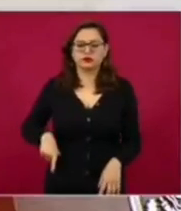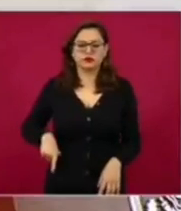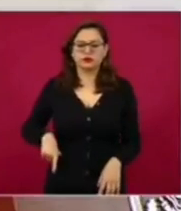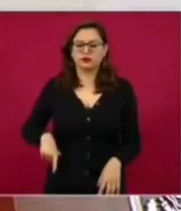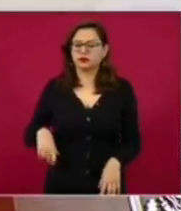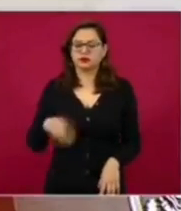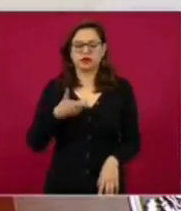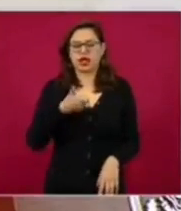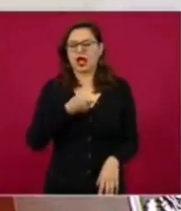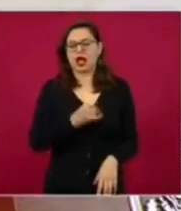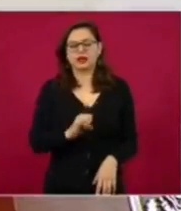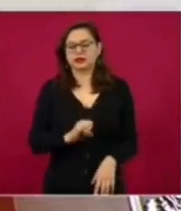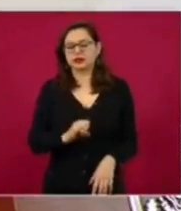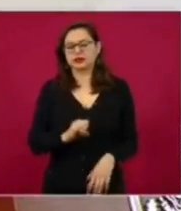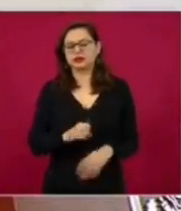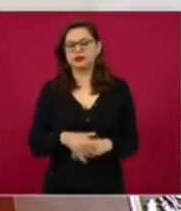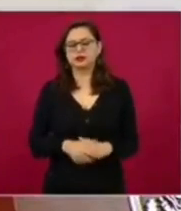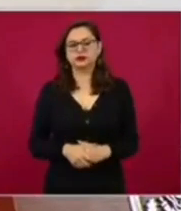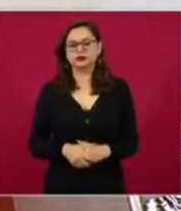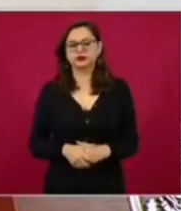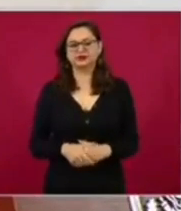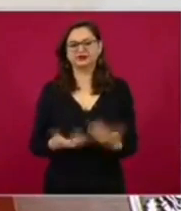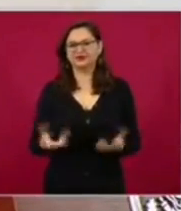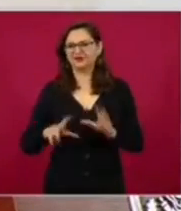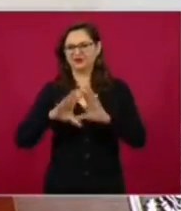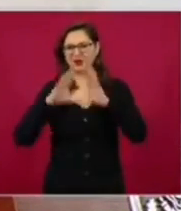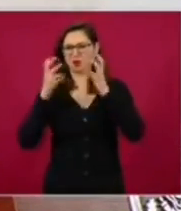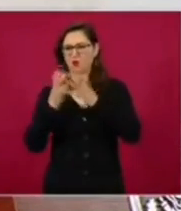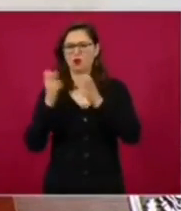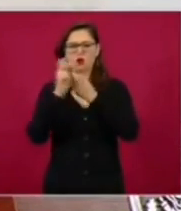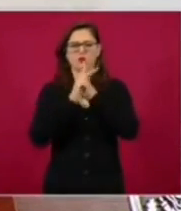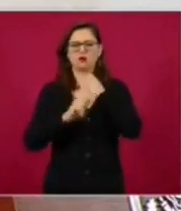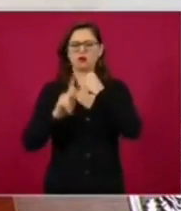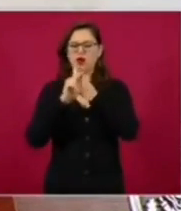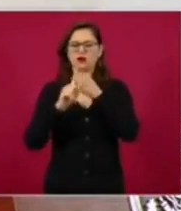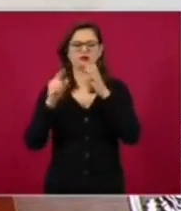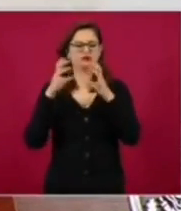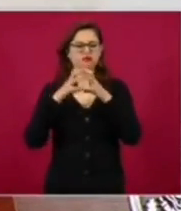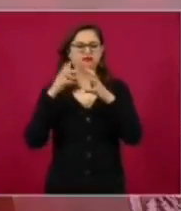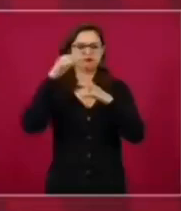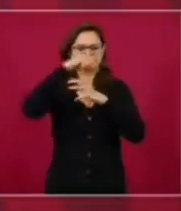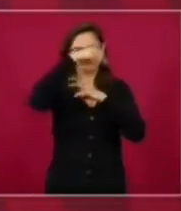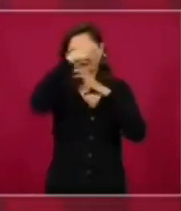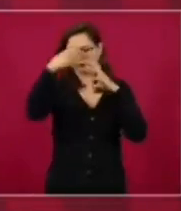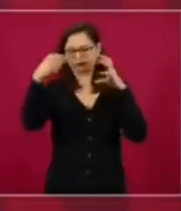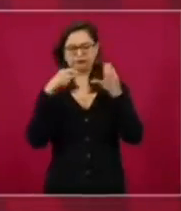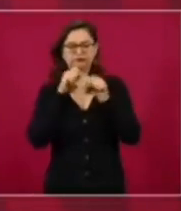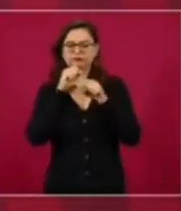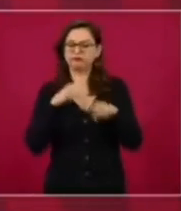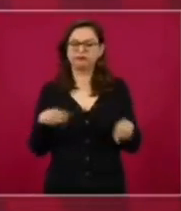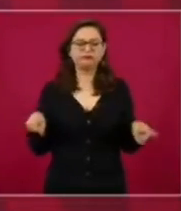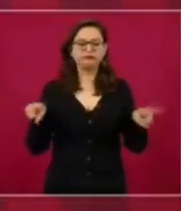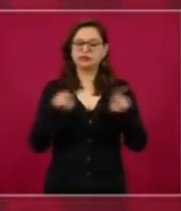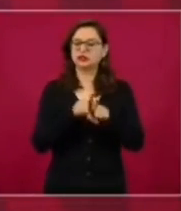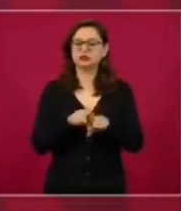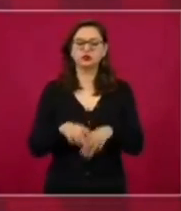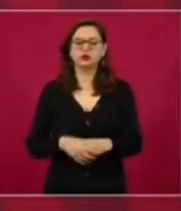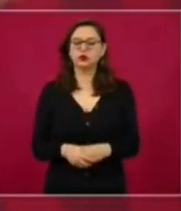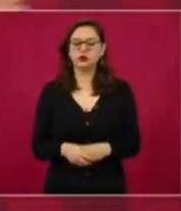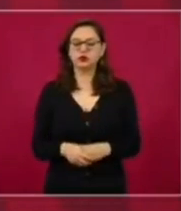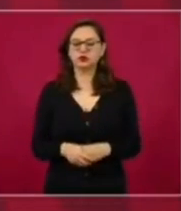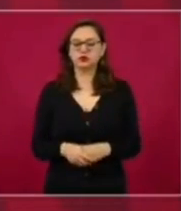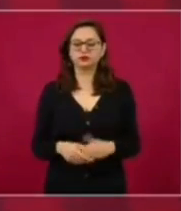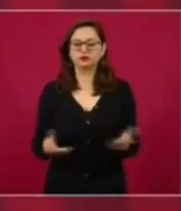Esto lo aplican en todo el mundo. Cuando hay un líder, un dirigente,